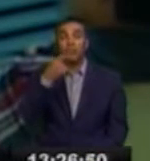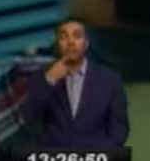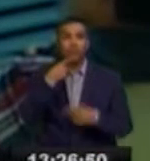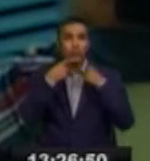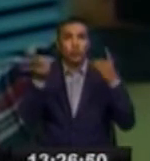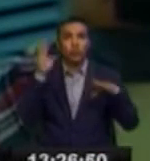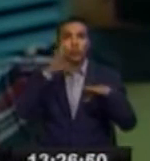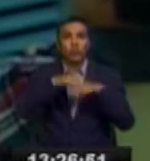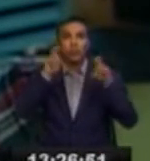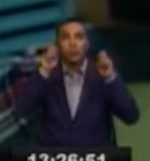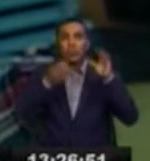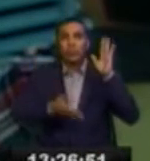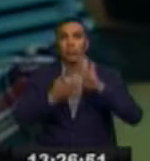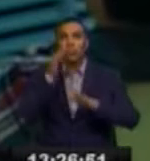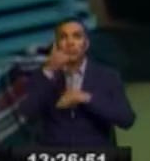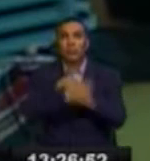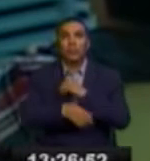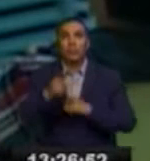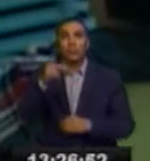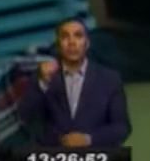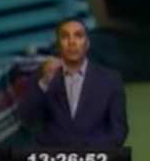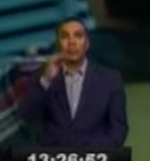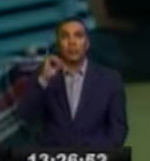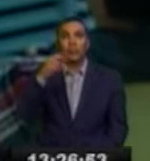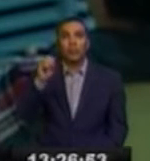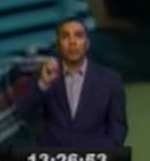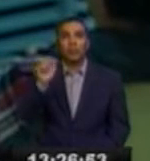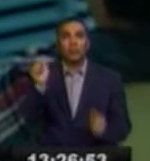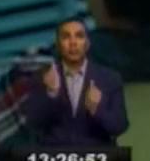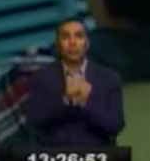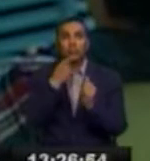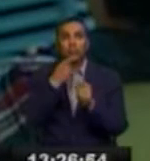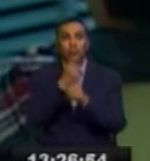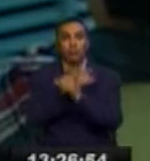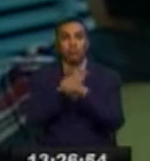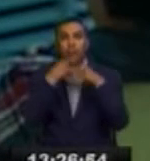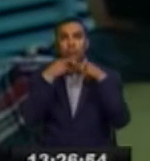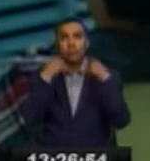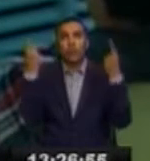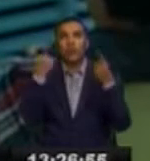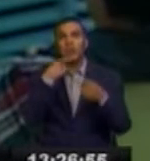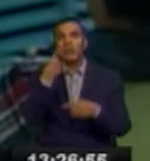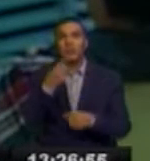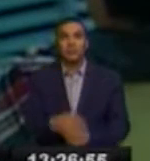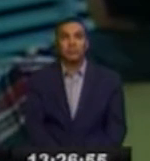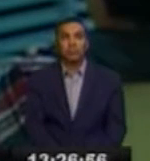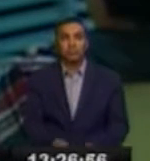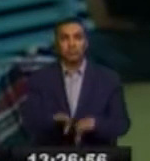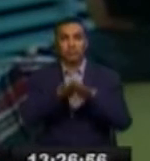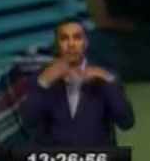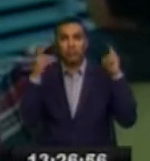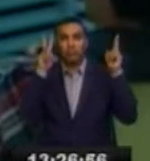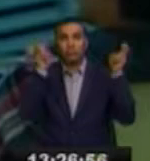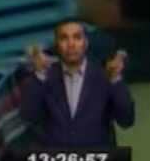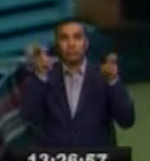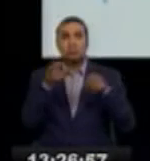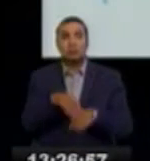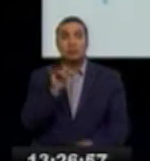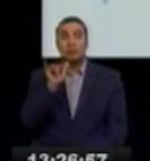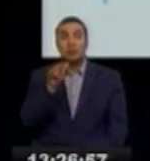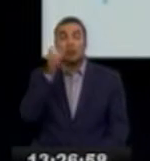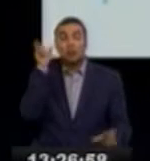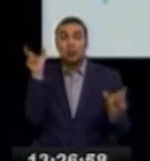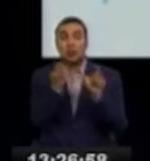pronunció sobre la salida del país de ricardo patiño a través de su cuenta de twitter escribió lo siguiente abrimos comillas el sábado